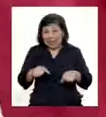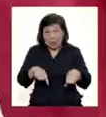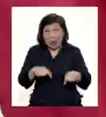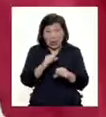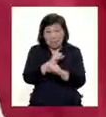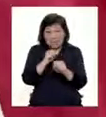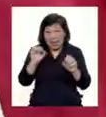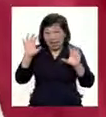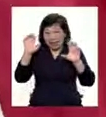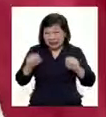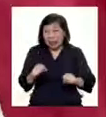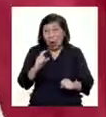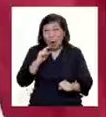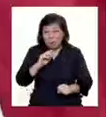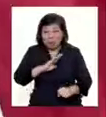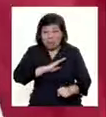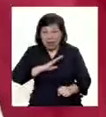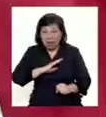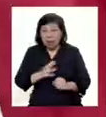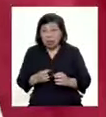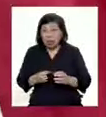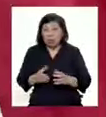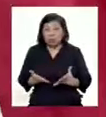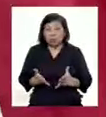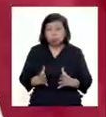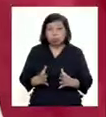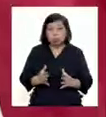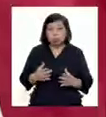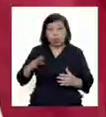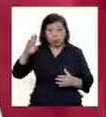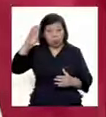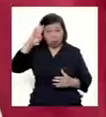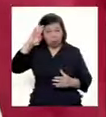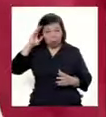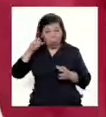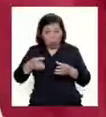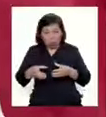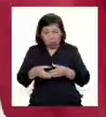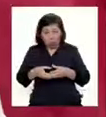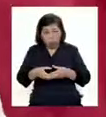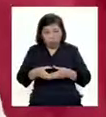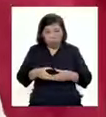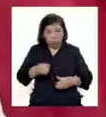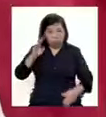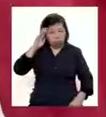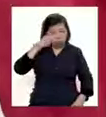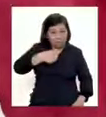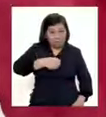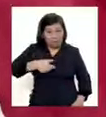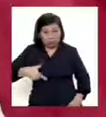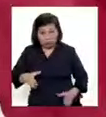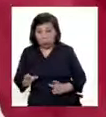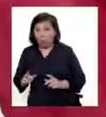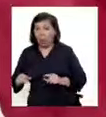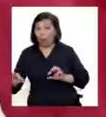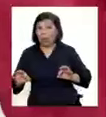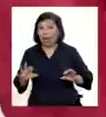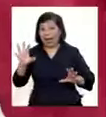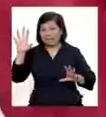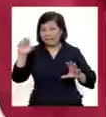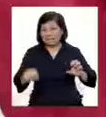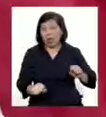de la mañana, justamente por las labores de inteligencia que se están haciendo y que se están practicando. Sabemos perfectamente que existe,